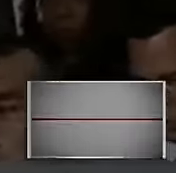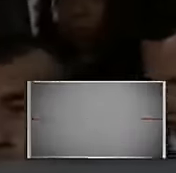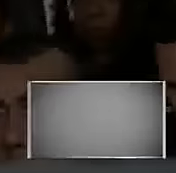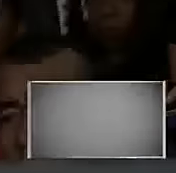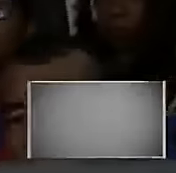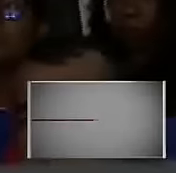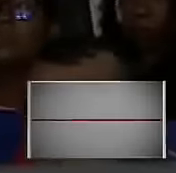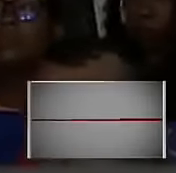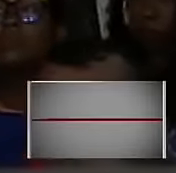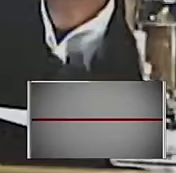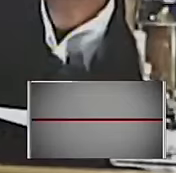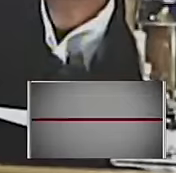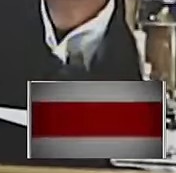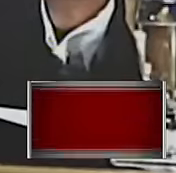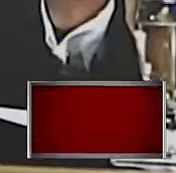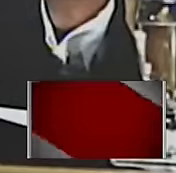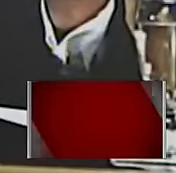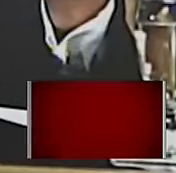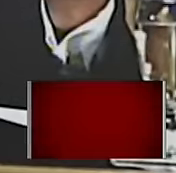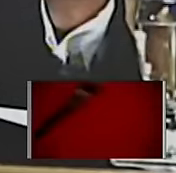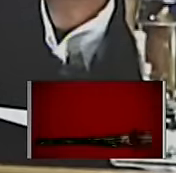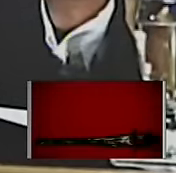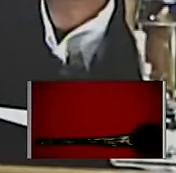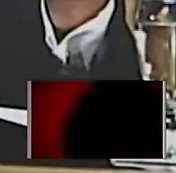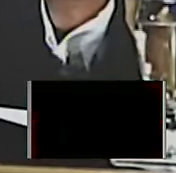Movimiento de Tecnologías Libres, presente.